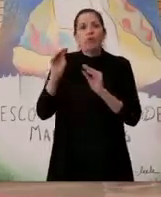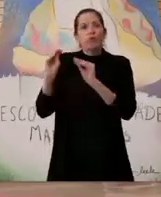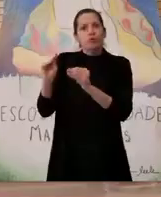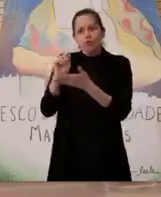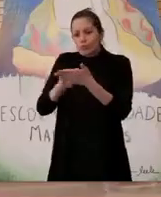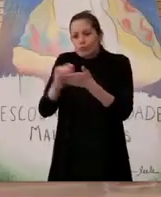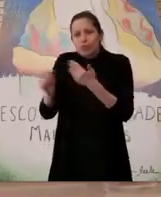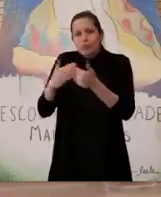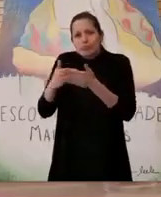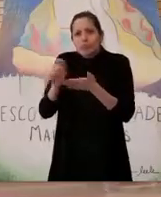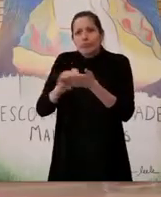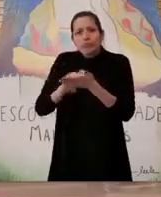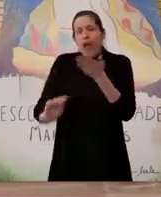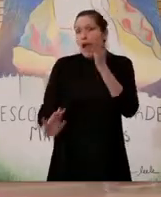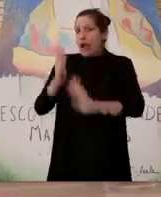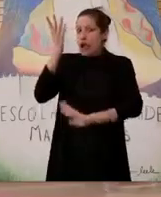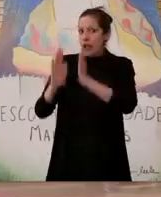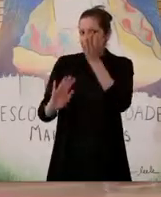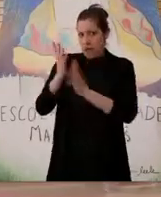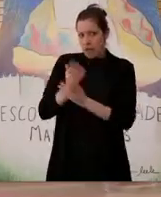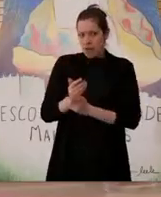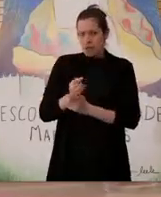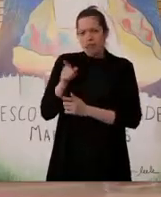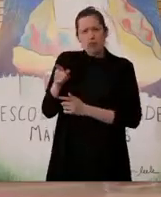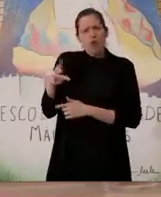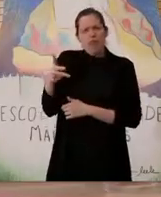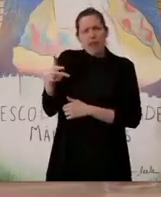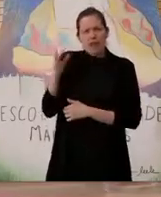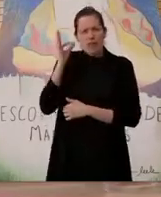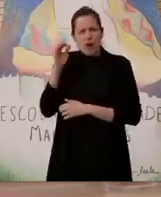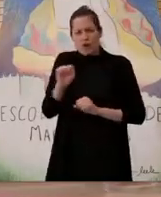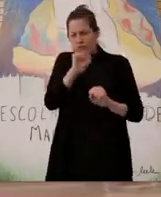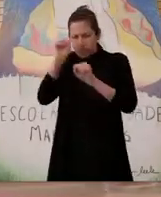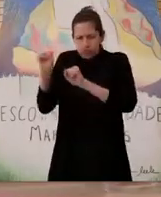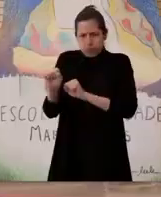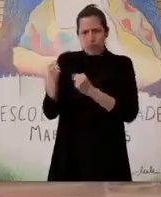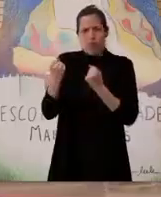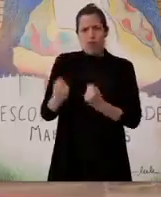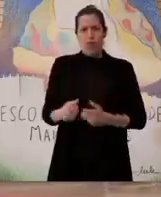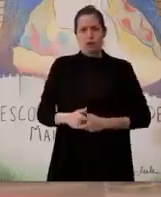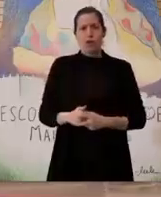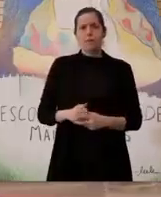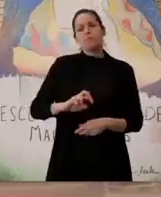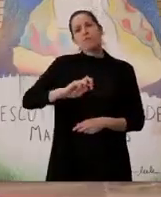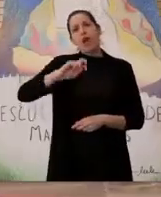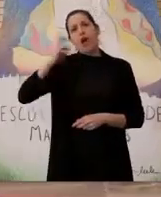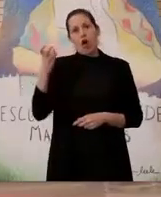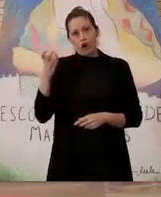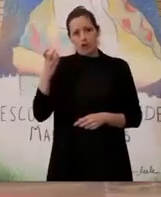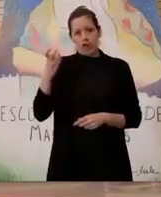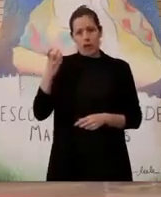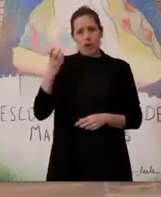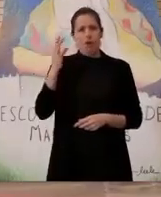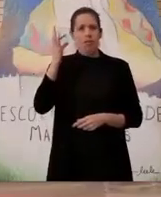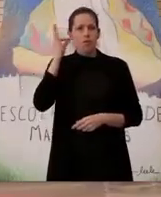política defensora de los delitos de las mujeres no han oído y Hoy tú y luego de Elizabeth que fue ella que defendió a